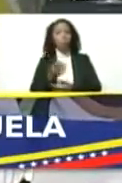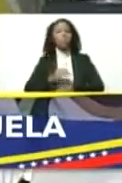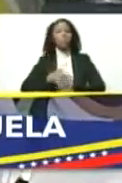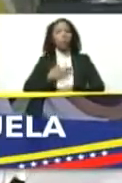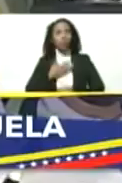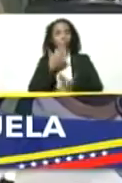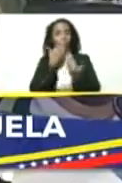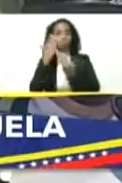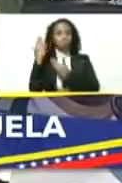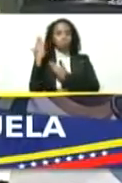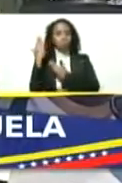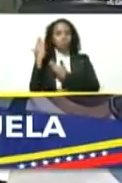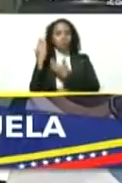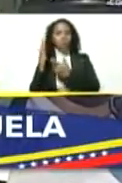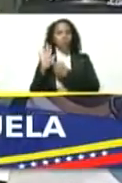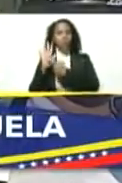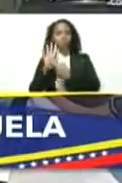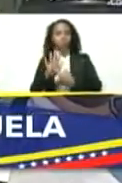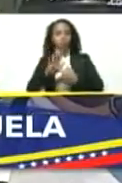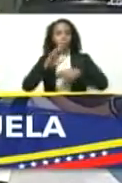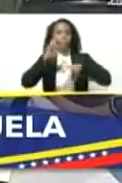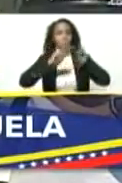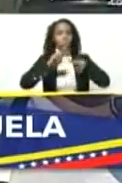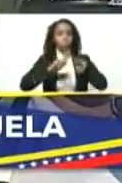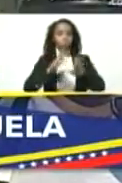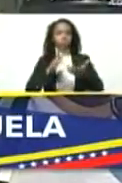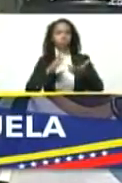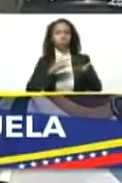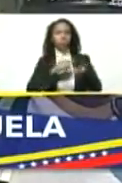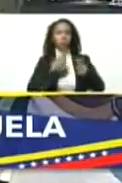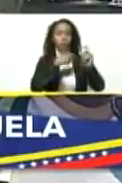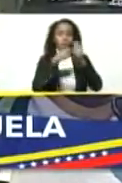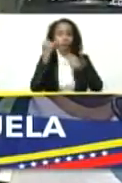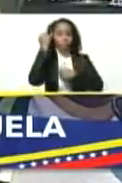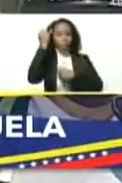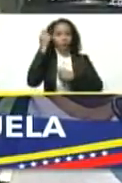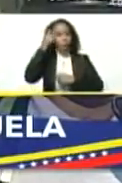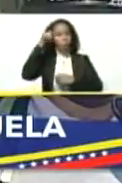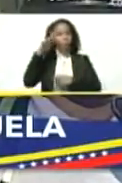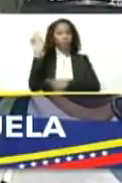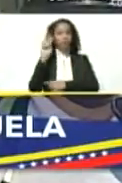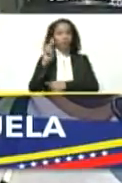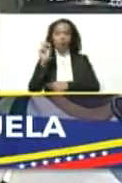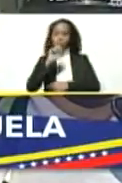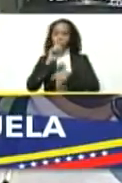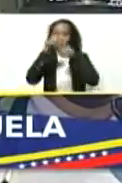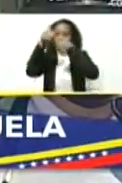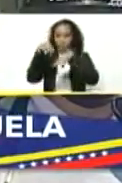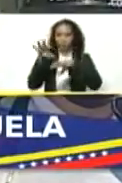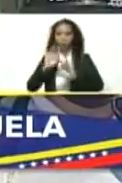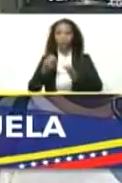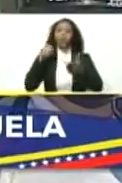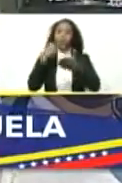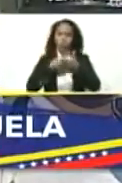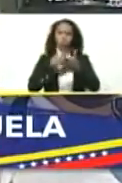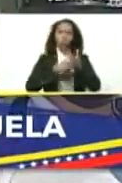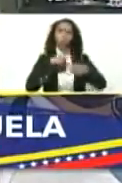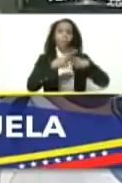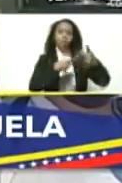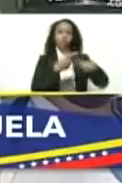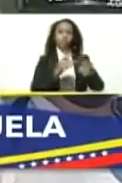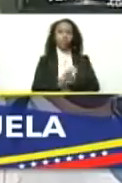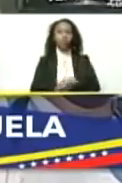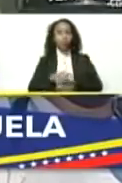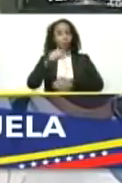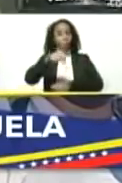exhibir su creación, su producción, la inventiva de nuestro pueblo venezolano que no se rinde, que lucha y que produce.